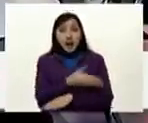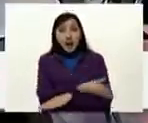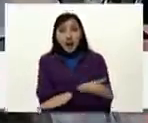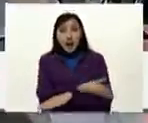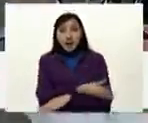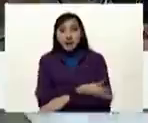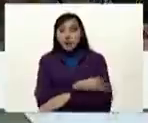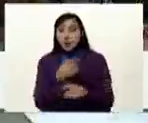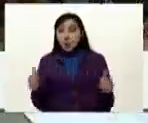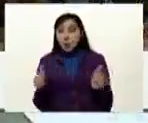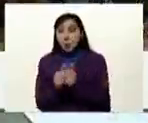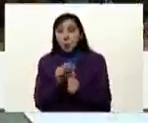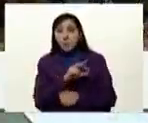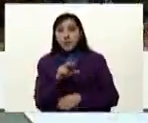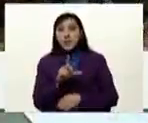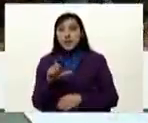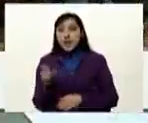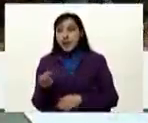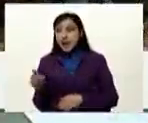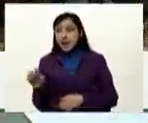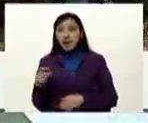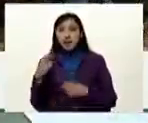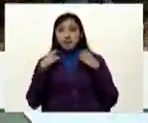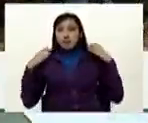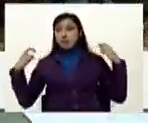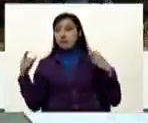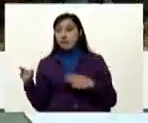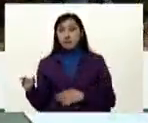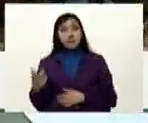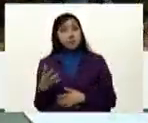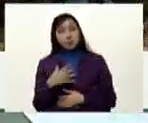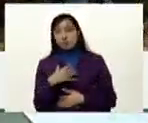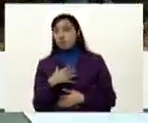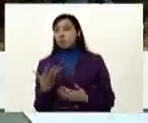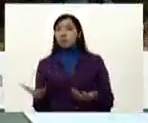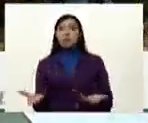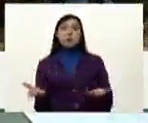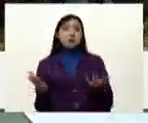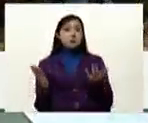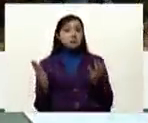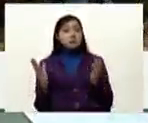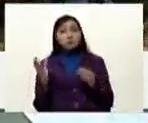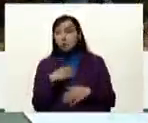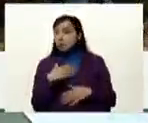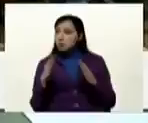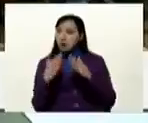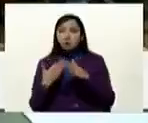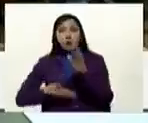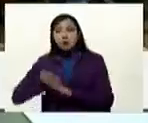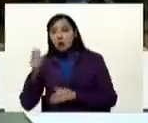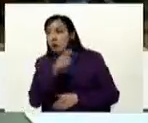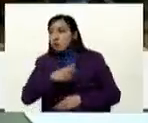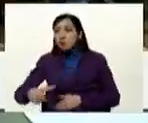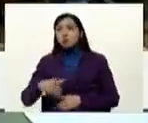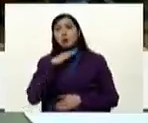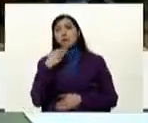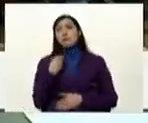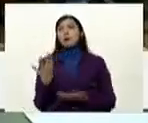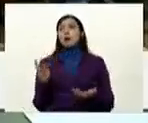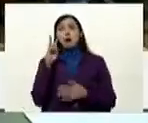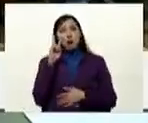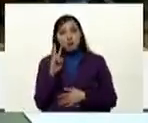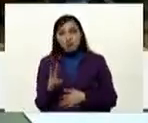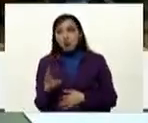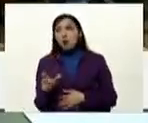Villegas, está estresado, lo sé. Pero eso no puede ser, no puede ser. El que usted vea que está en